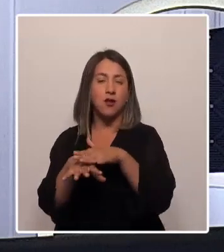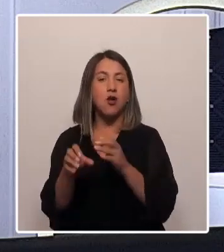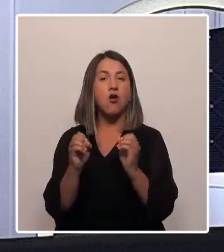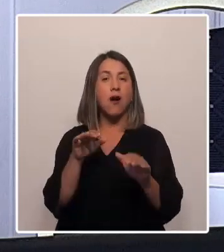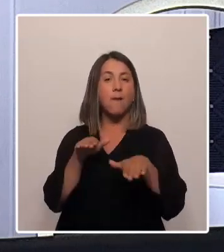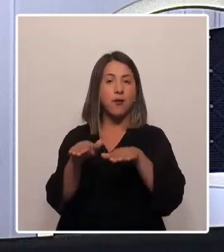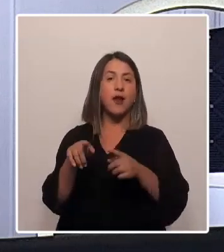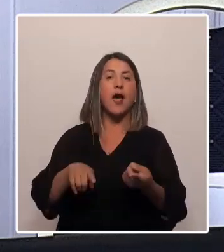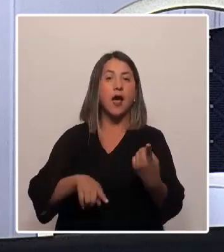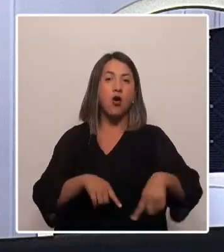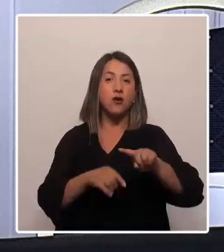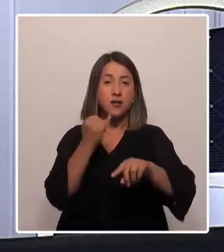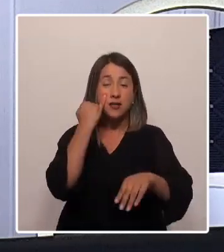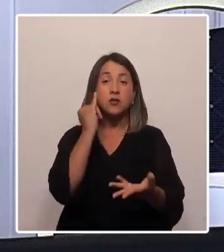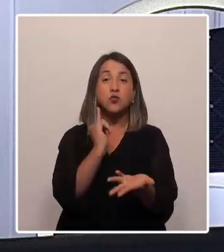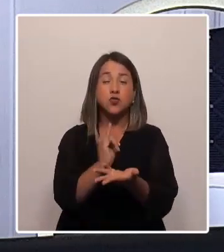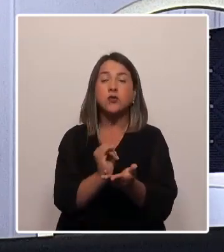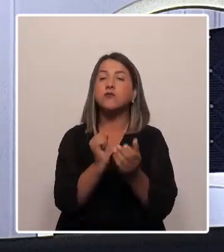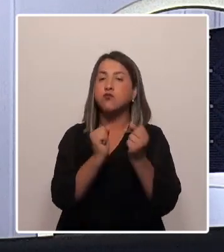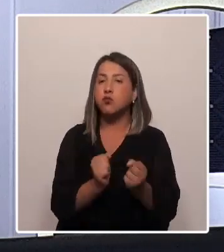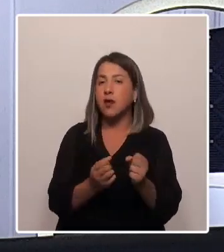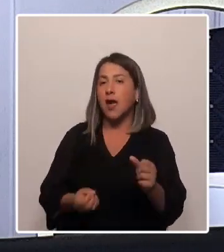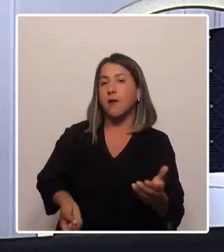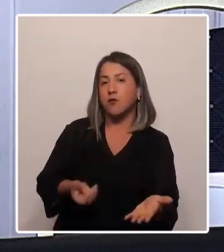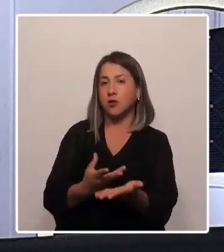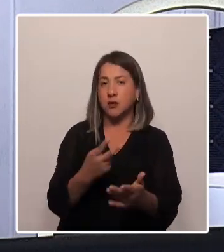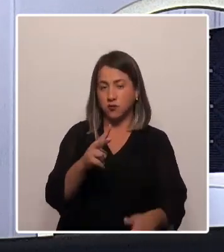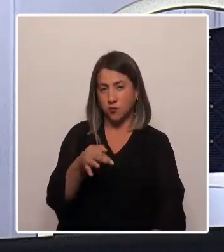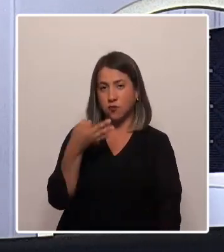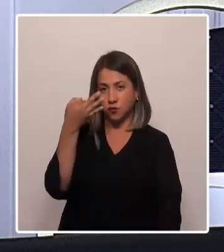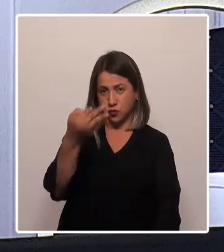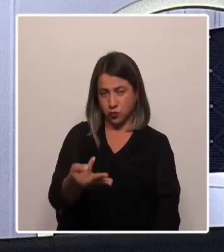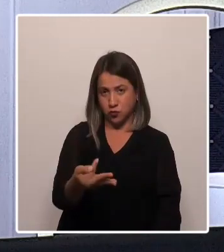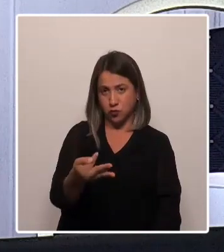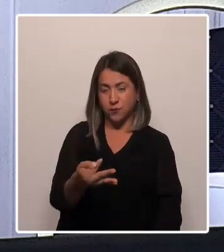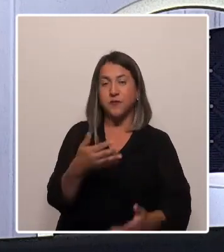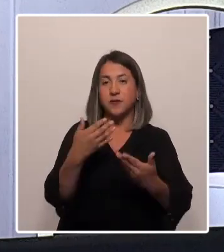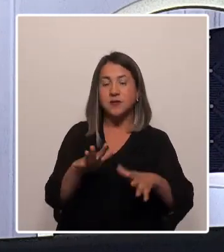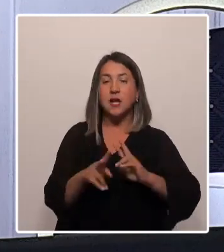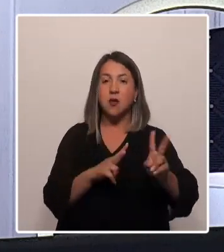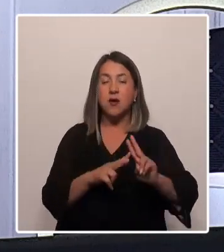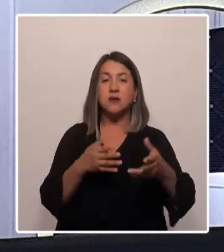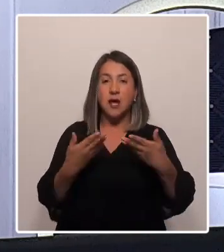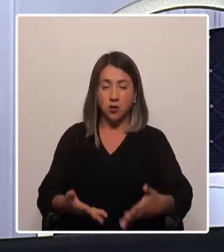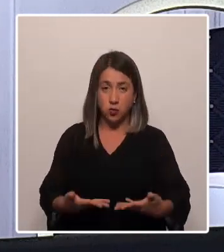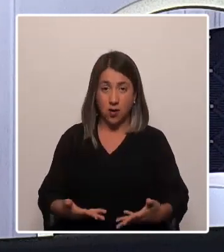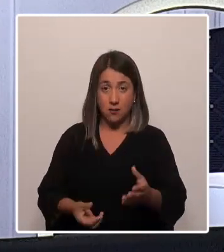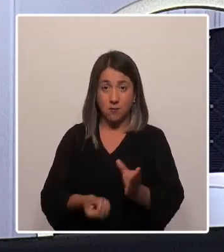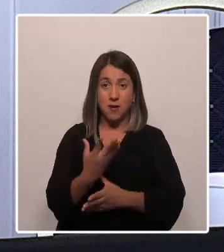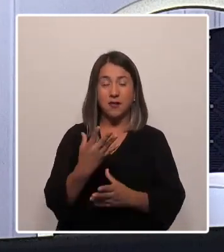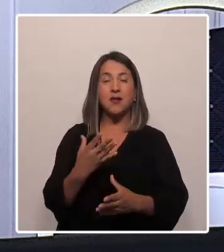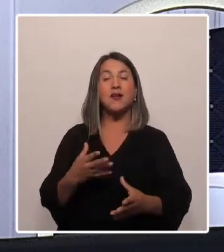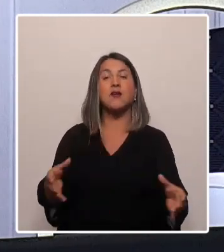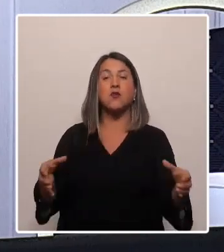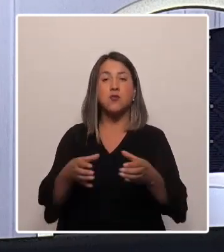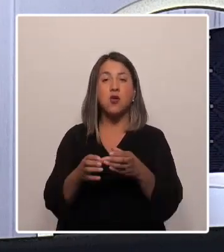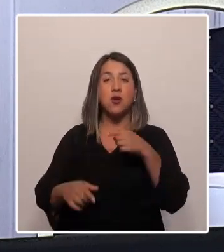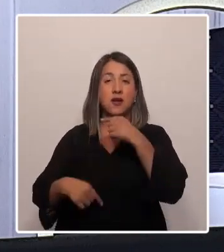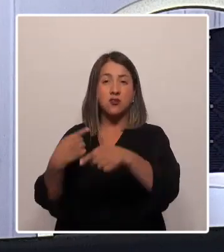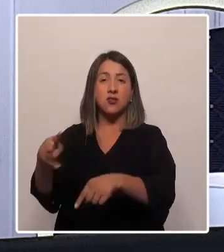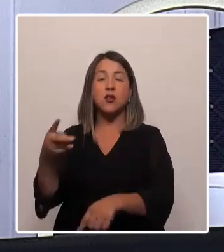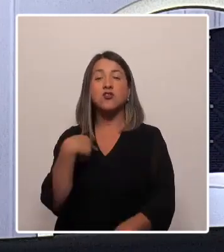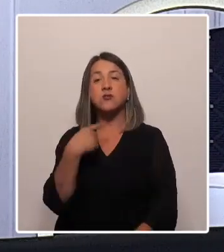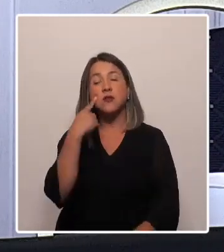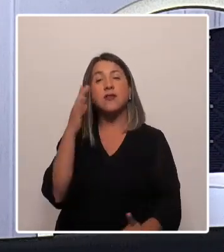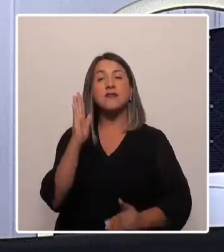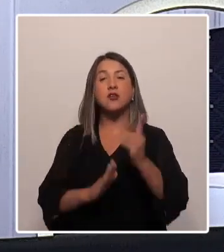tipo de instituciones que podrían aportar en el futuro, como lo hacen actualmente, a la generación de conocimiento y el desarrollo científico